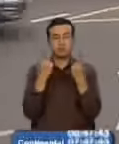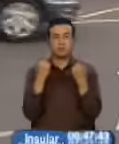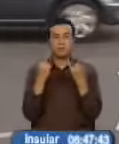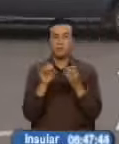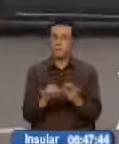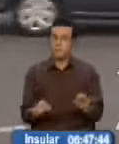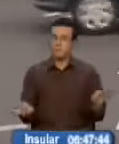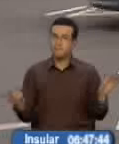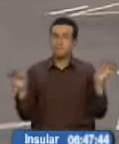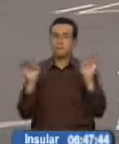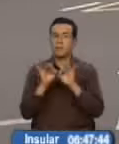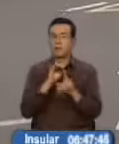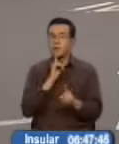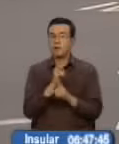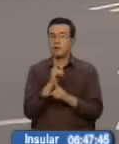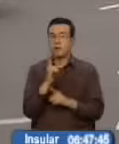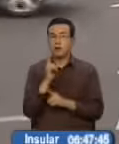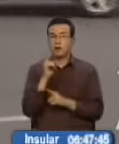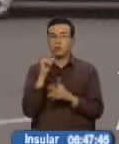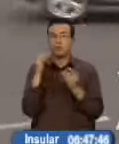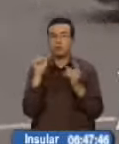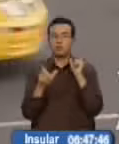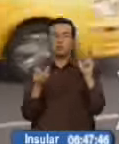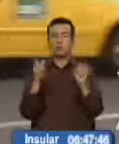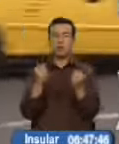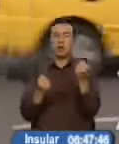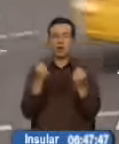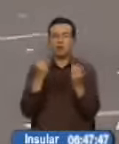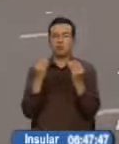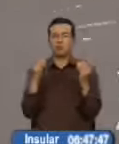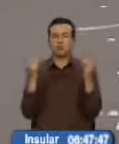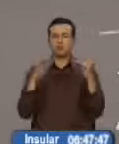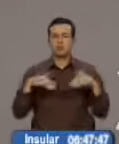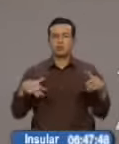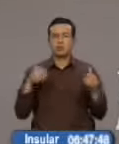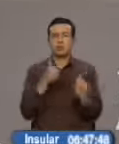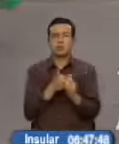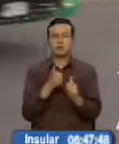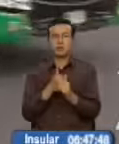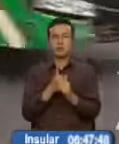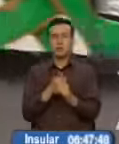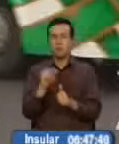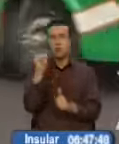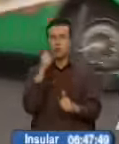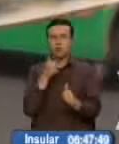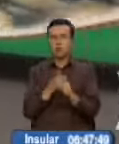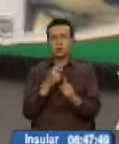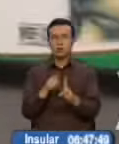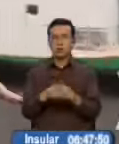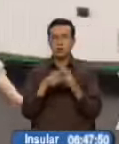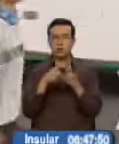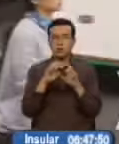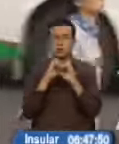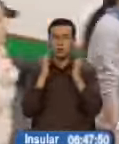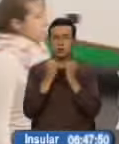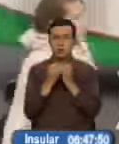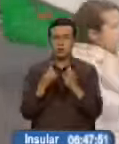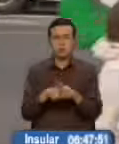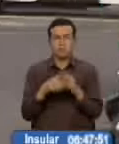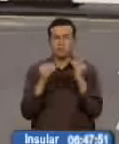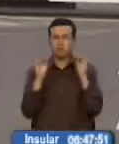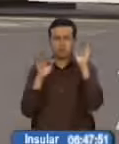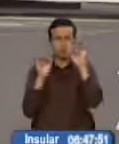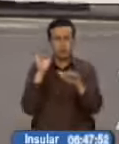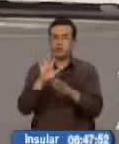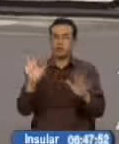hecho precisamente de evitar de que exista gran acumulación de vehículos, de gente alrededor, faltando pocos minutos para el inicio del partido, que la